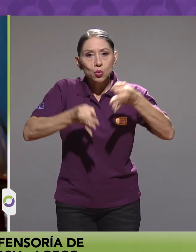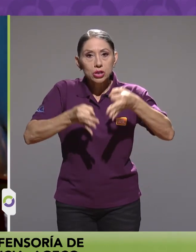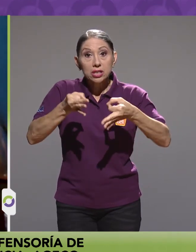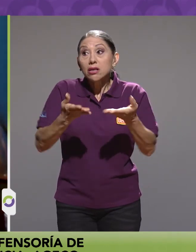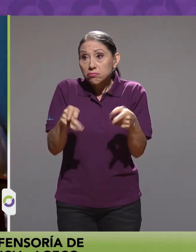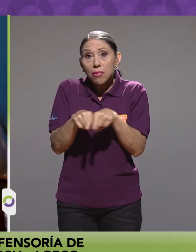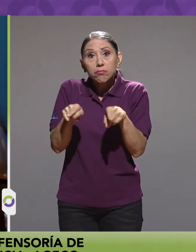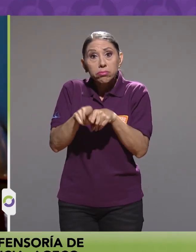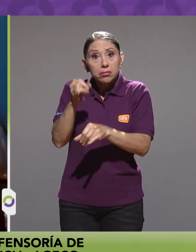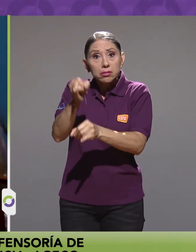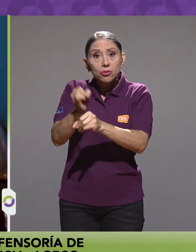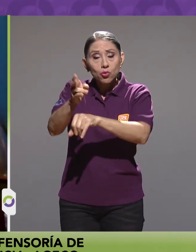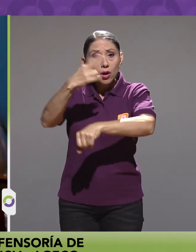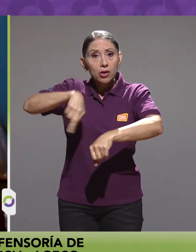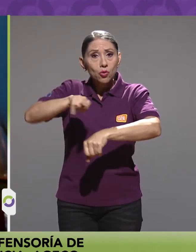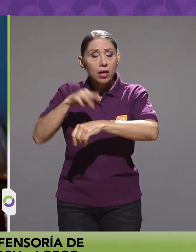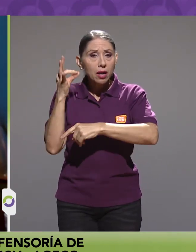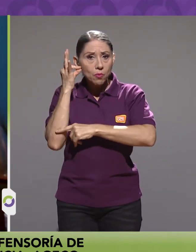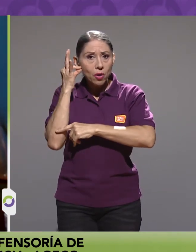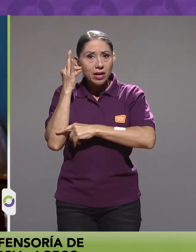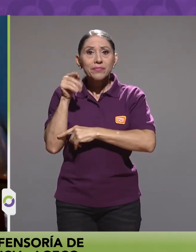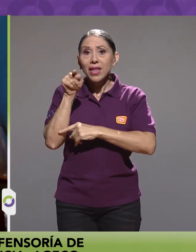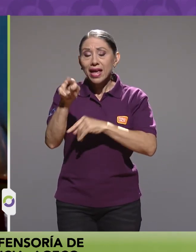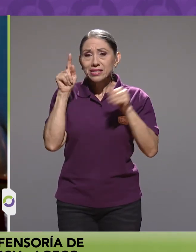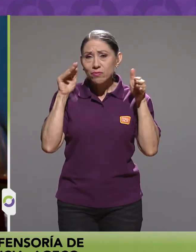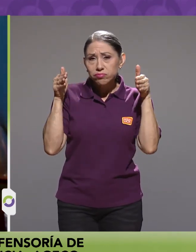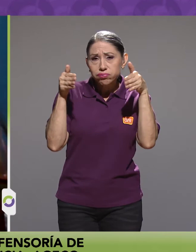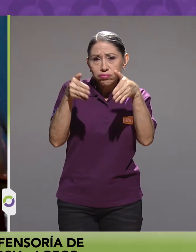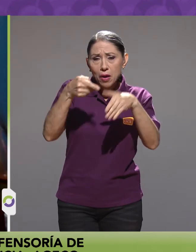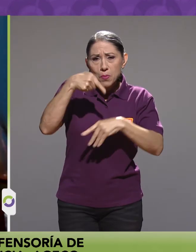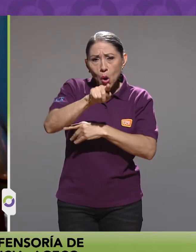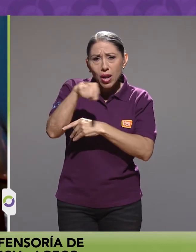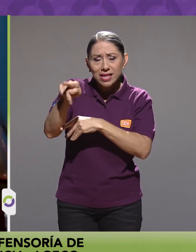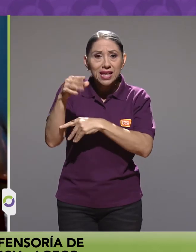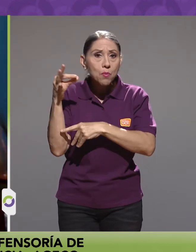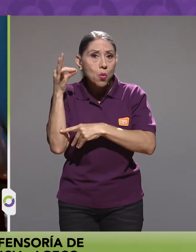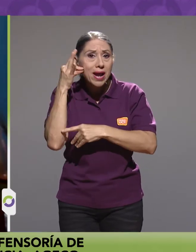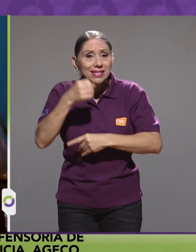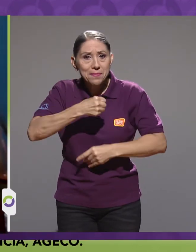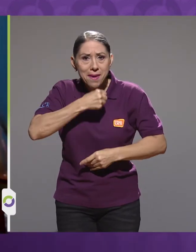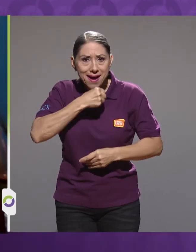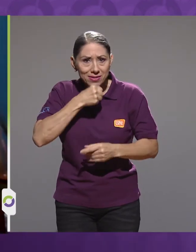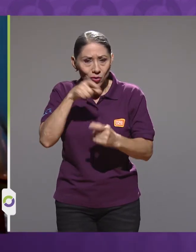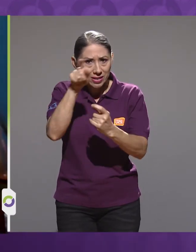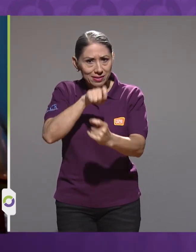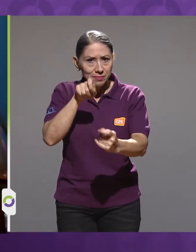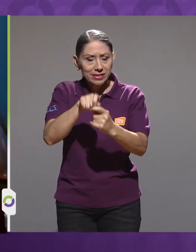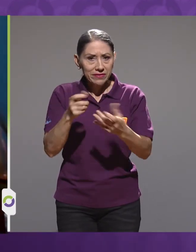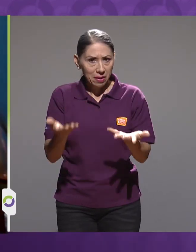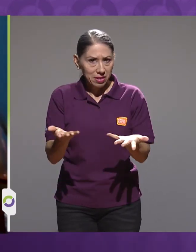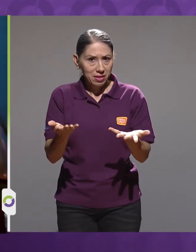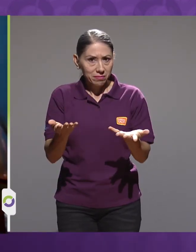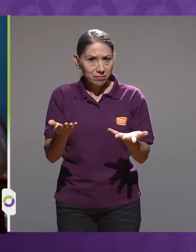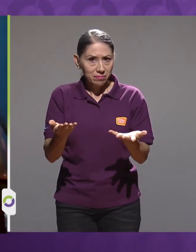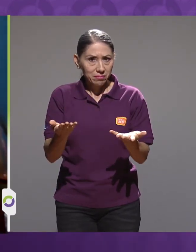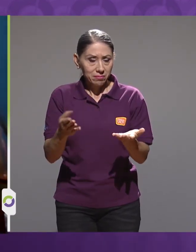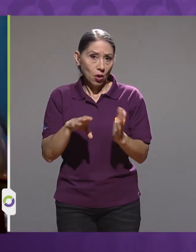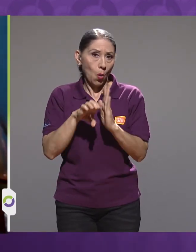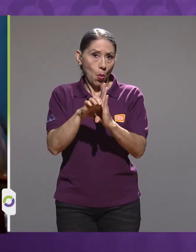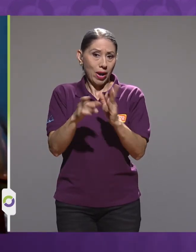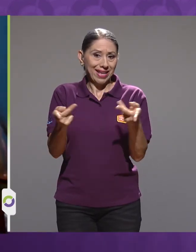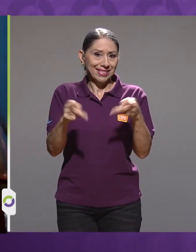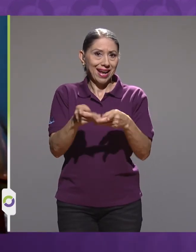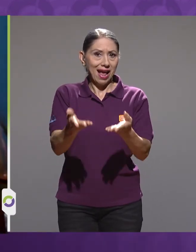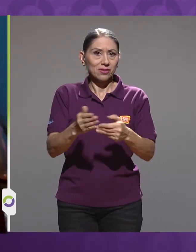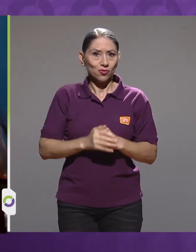Justicia, el mismo Instituto Nacional de la Mujer que aborda el tema de violencia hacia las mujeres mayores específicamente, o en